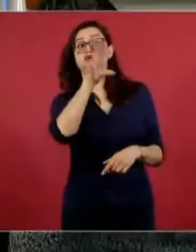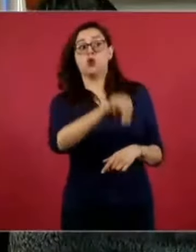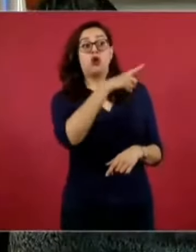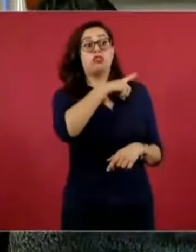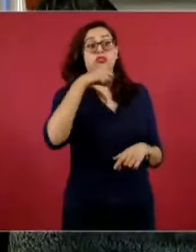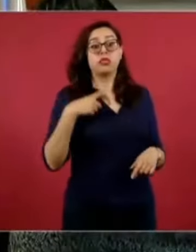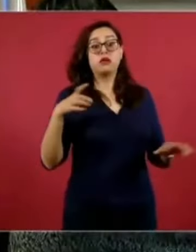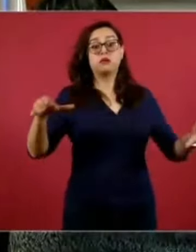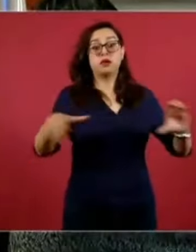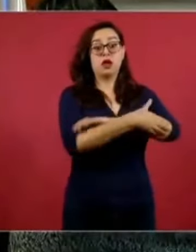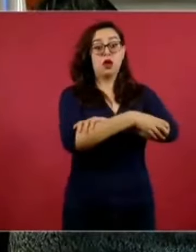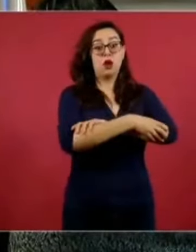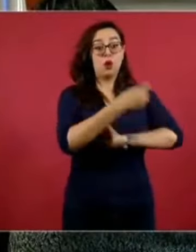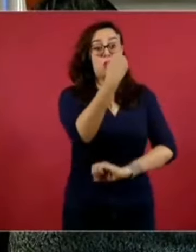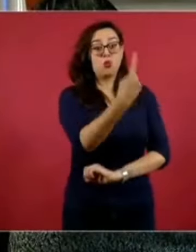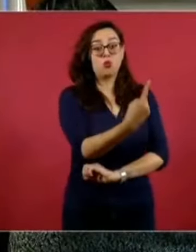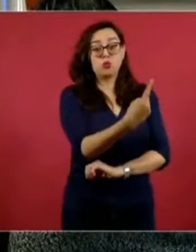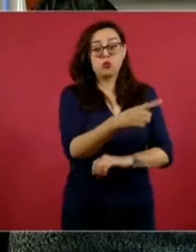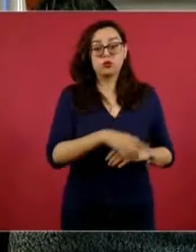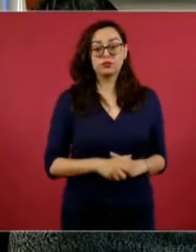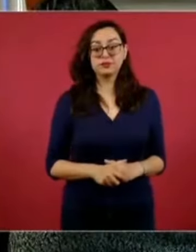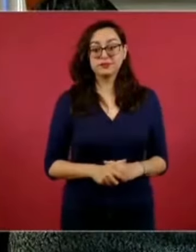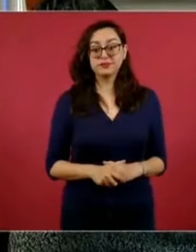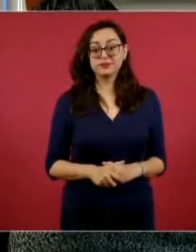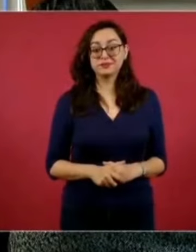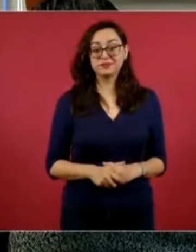coaliciones en el plan a